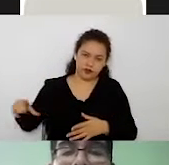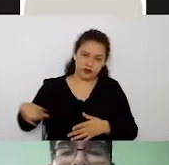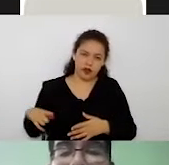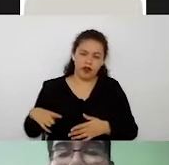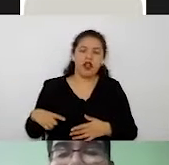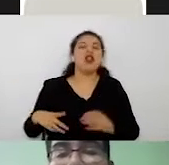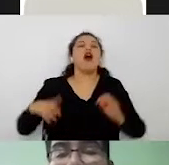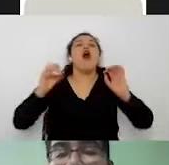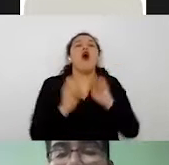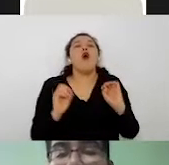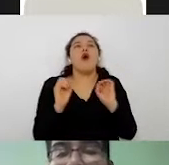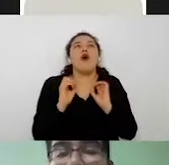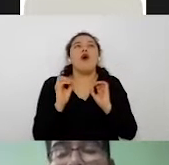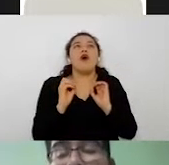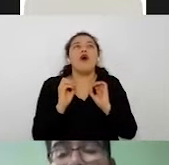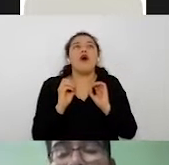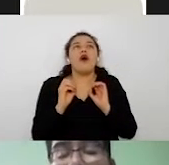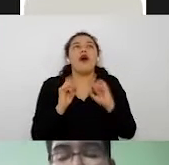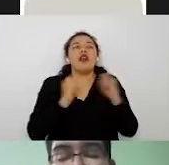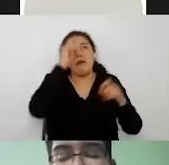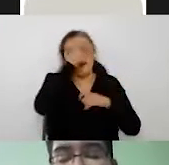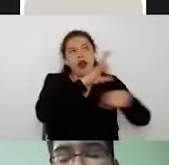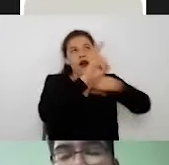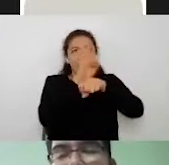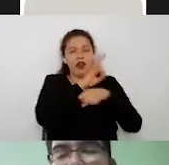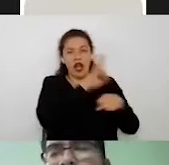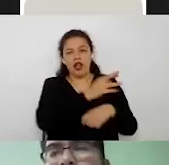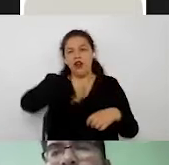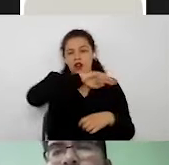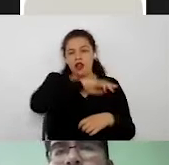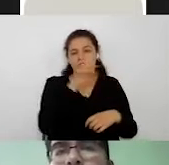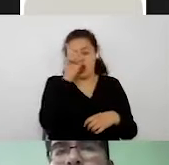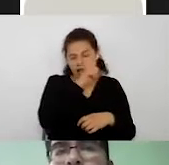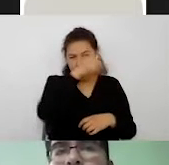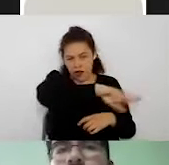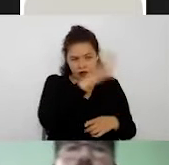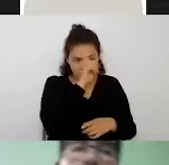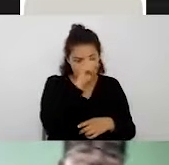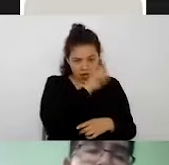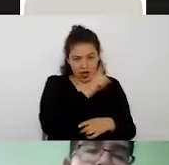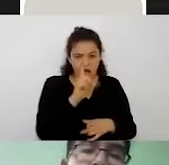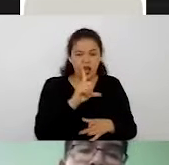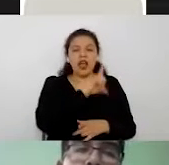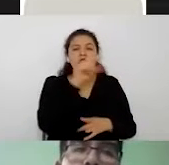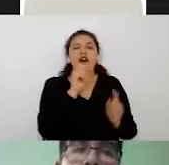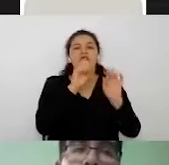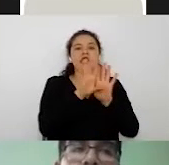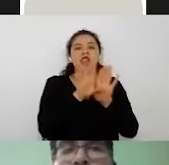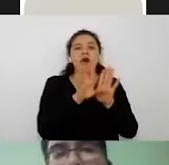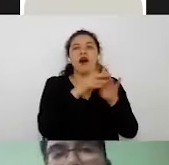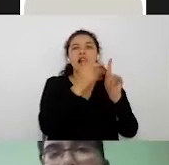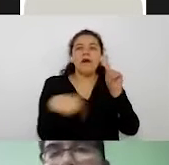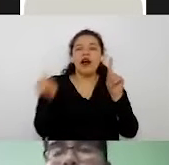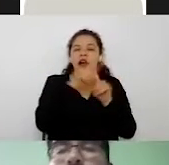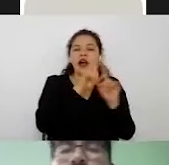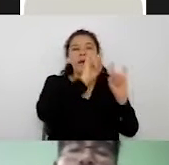se dedican precisamente a la protección nos hacen recomendaciones y nos hacen circulares o nos hacen